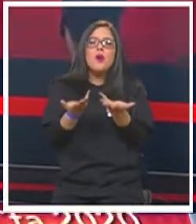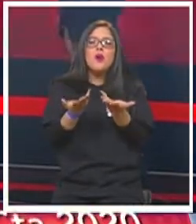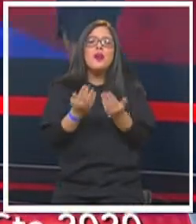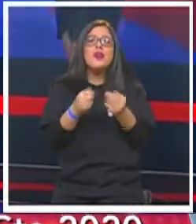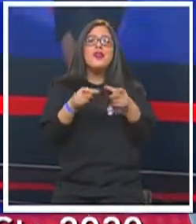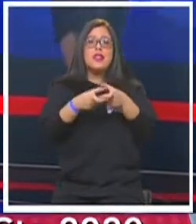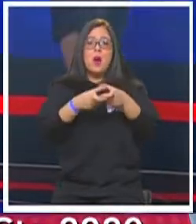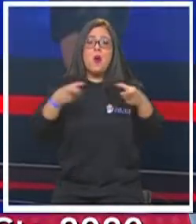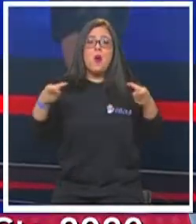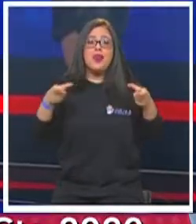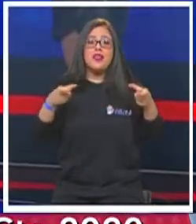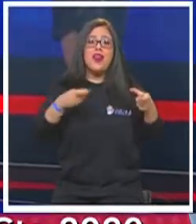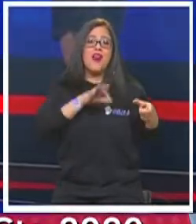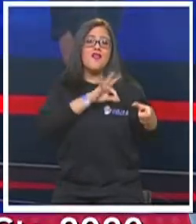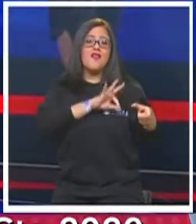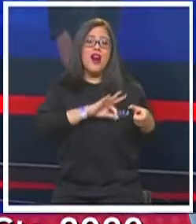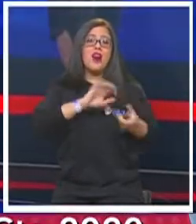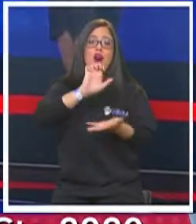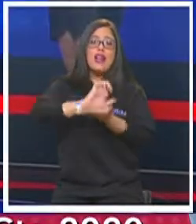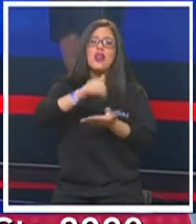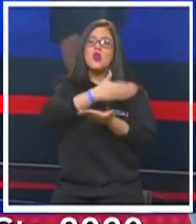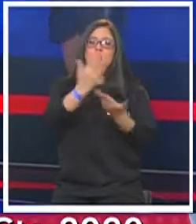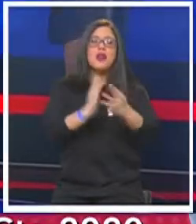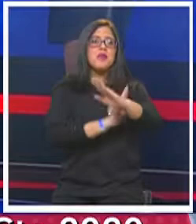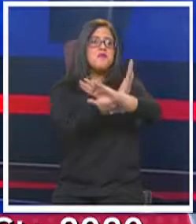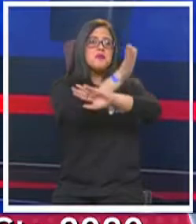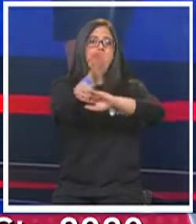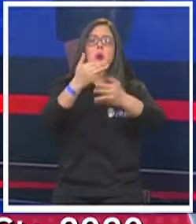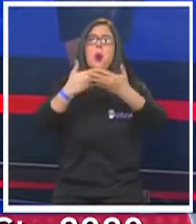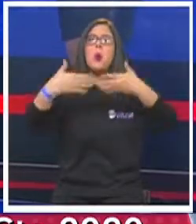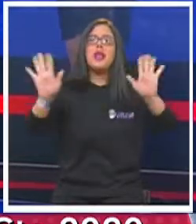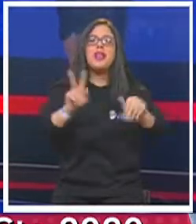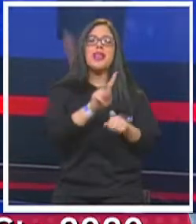del Banco del Estado. Ustedes pueden ir a cualquier banco en la cuenta